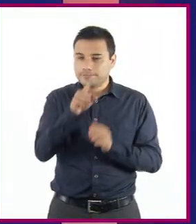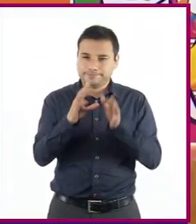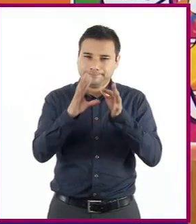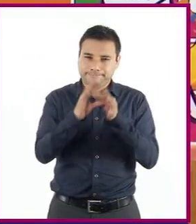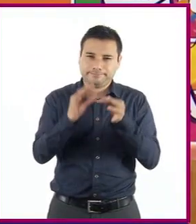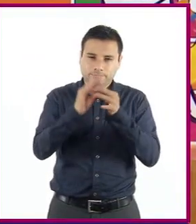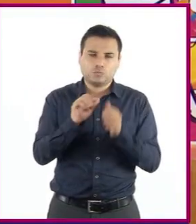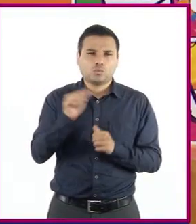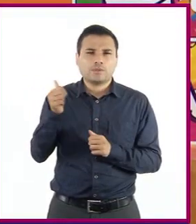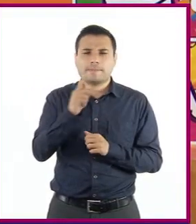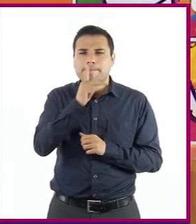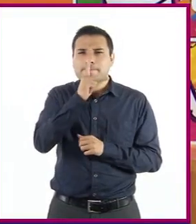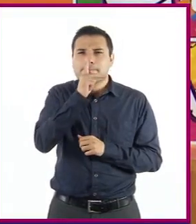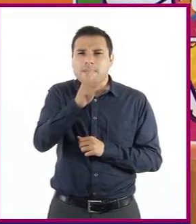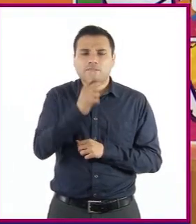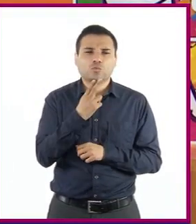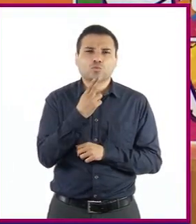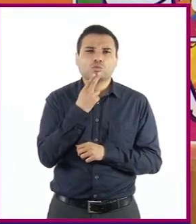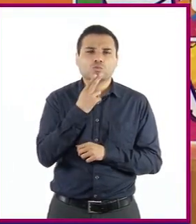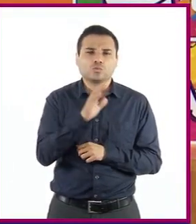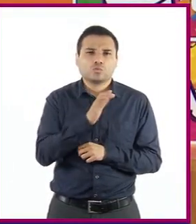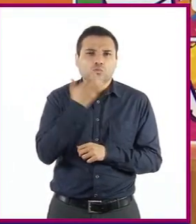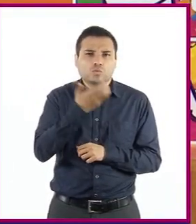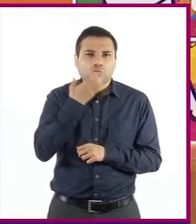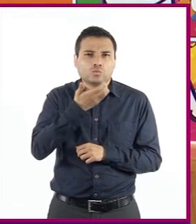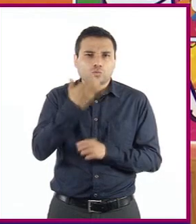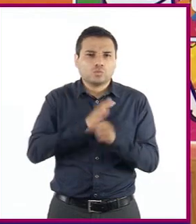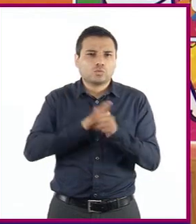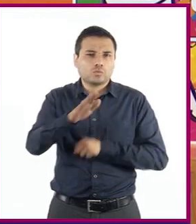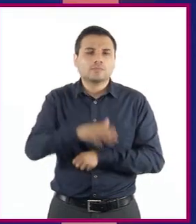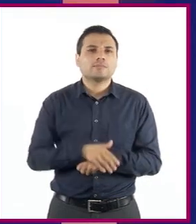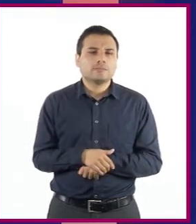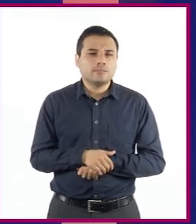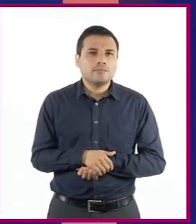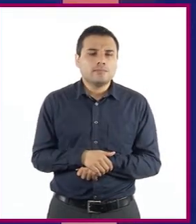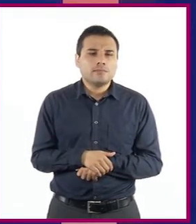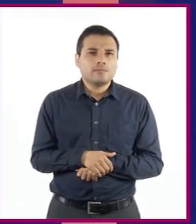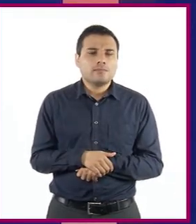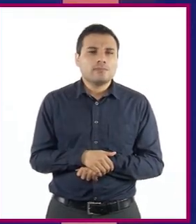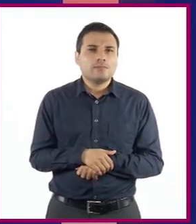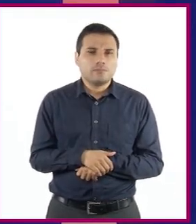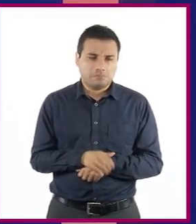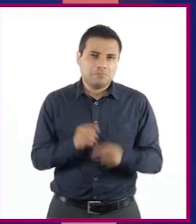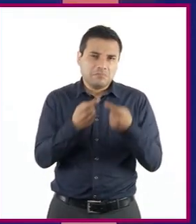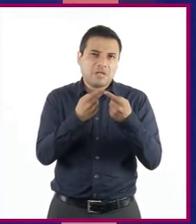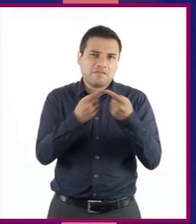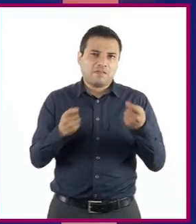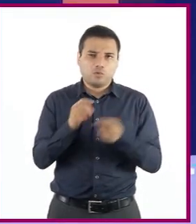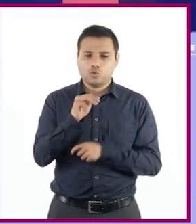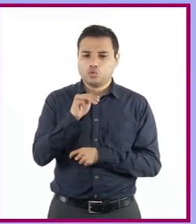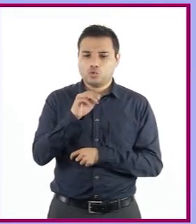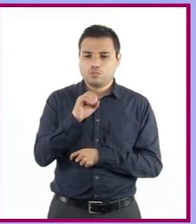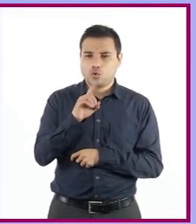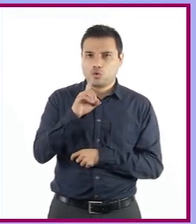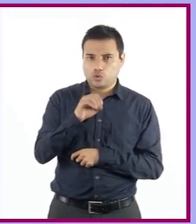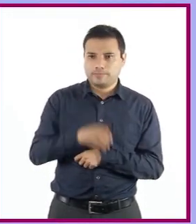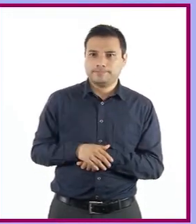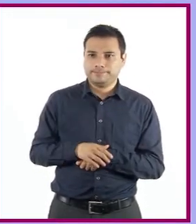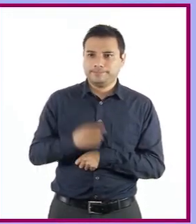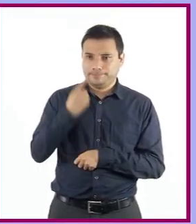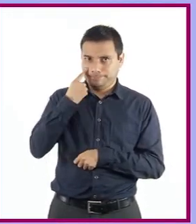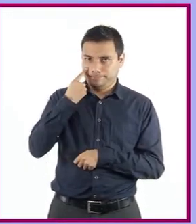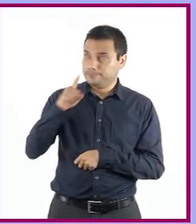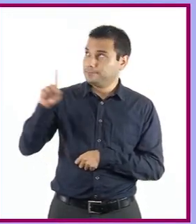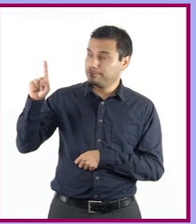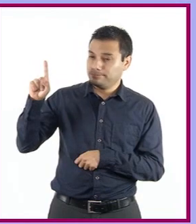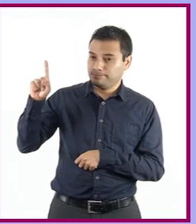de expresiones que se suelen usar en las cartas formales son algunos adverbios de modo que terminan en